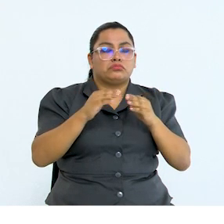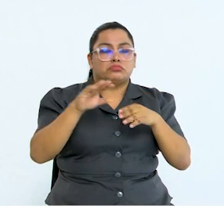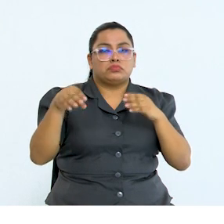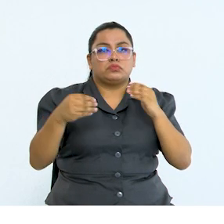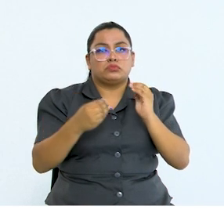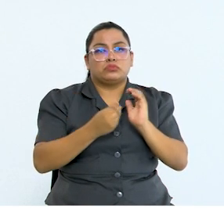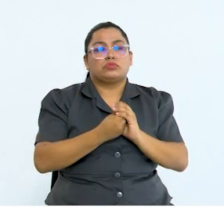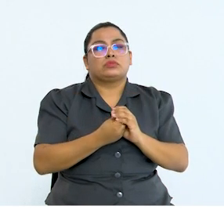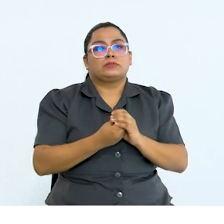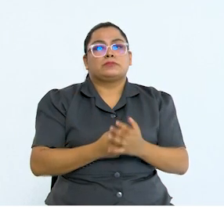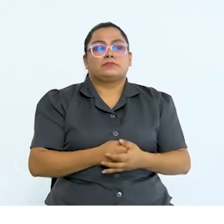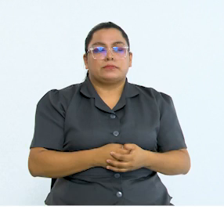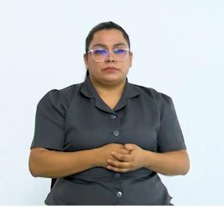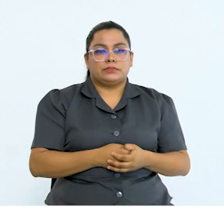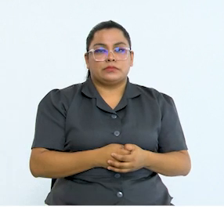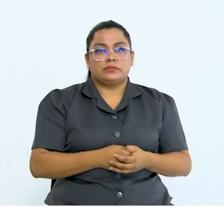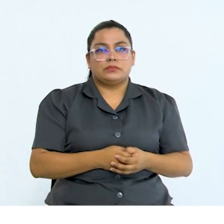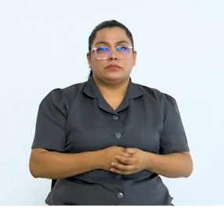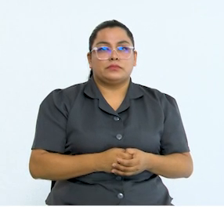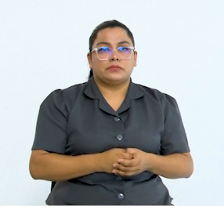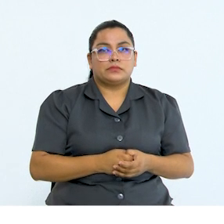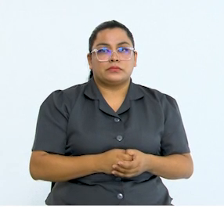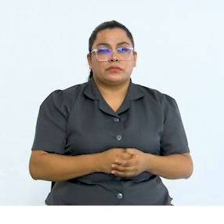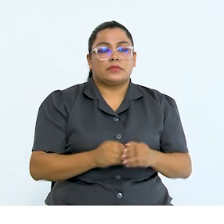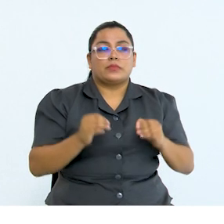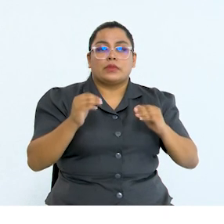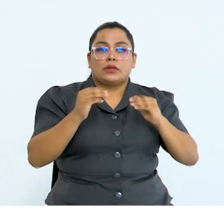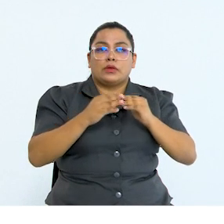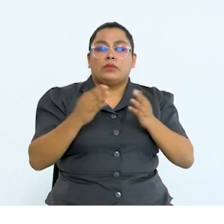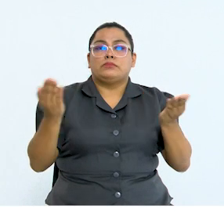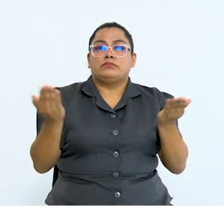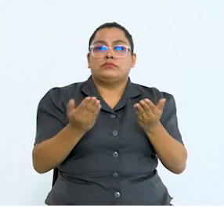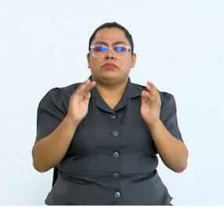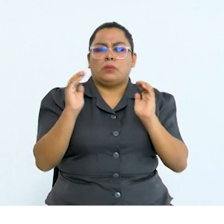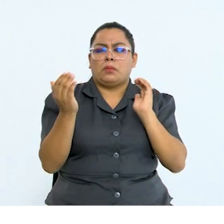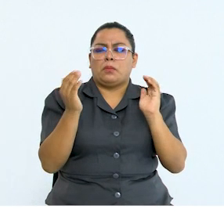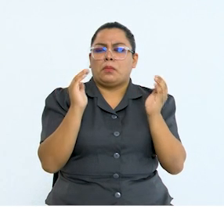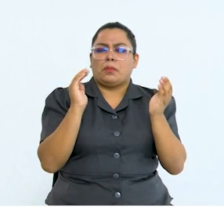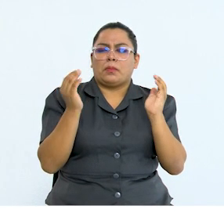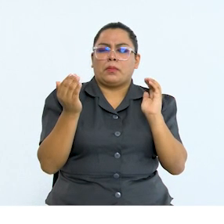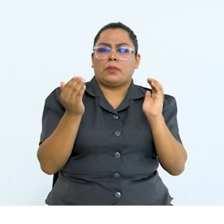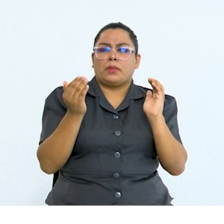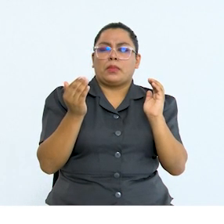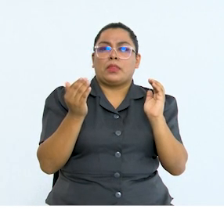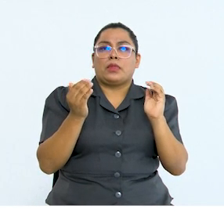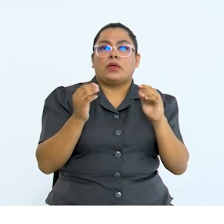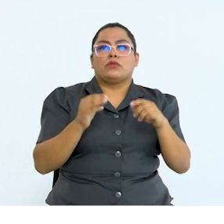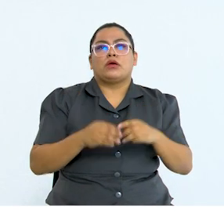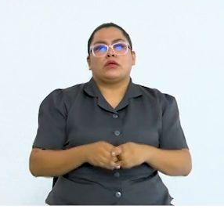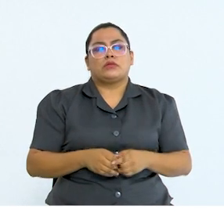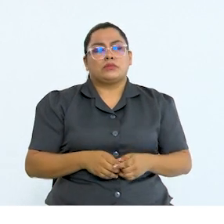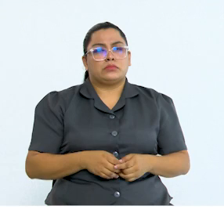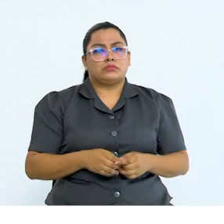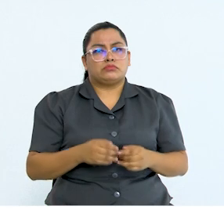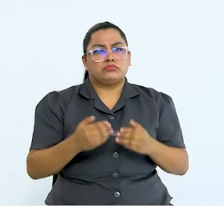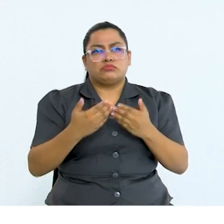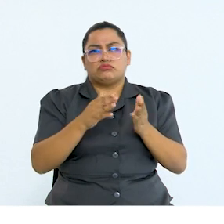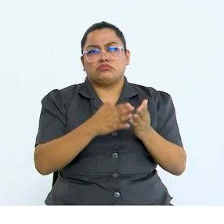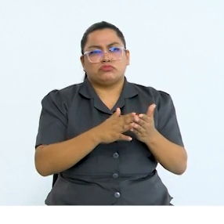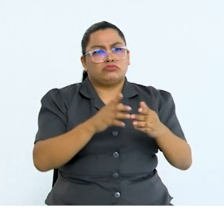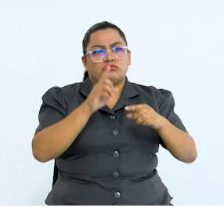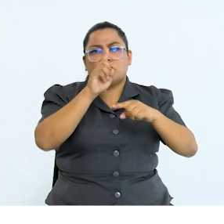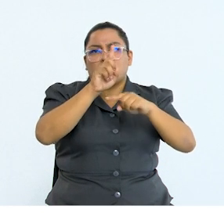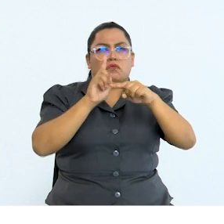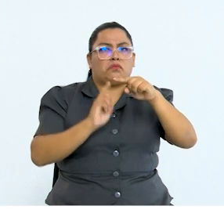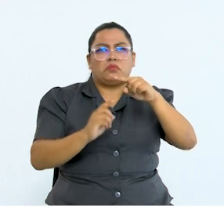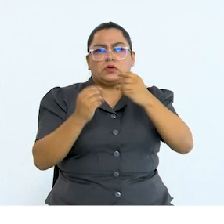y viceversa. También se realizan comparaciones entre fracciones homogéneas y se realiza el proceso